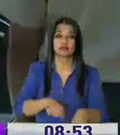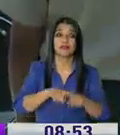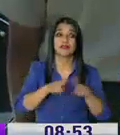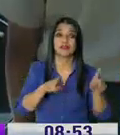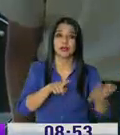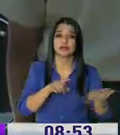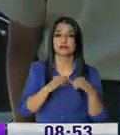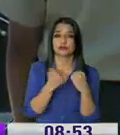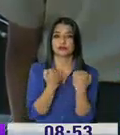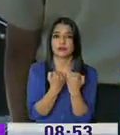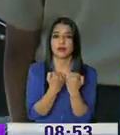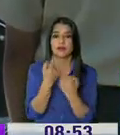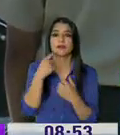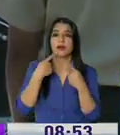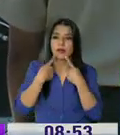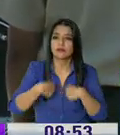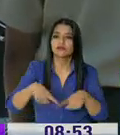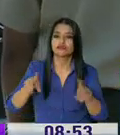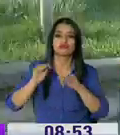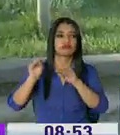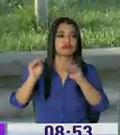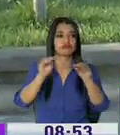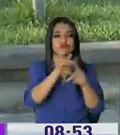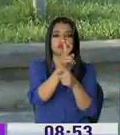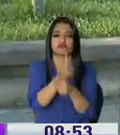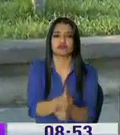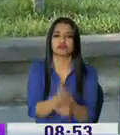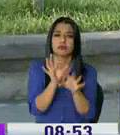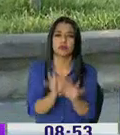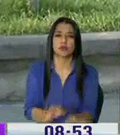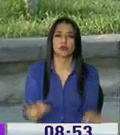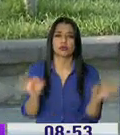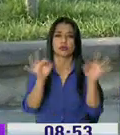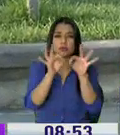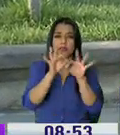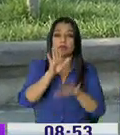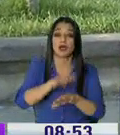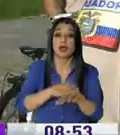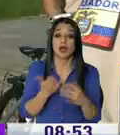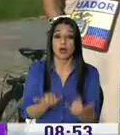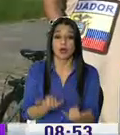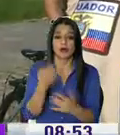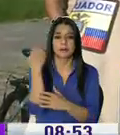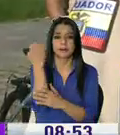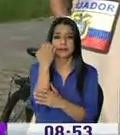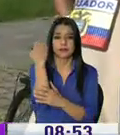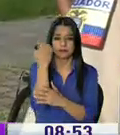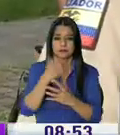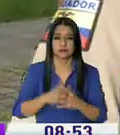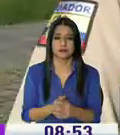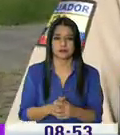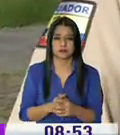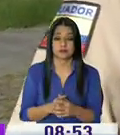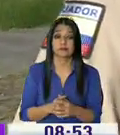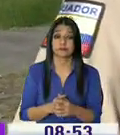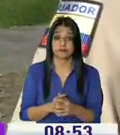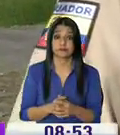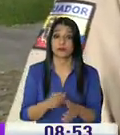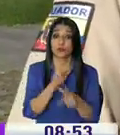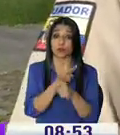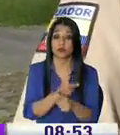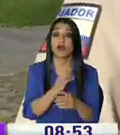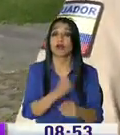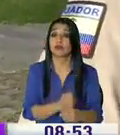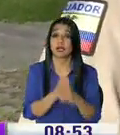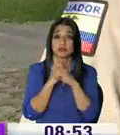actores sociales para difundir las medidas preventivas indispensables durante el estado de emergencia. La obligatoriedad de cumplir con las medidas,